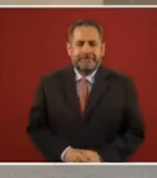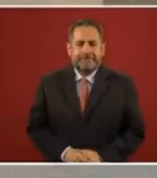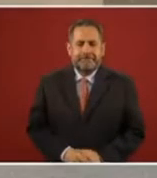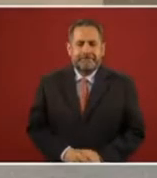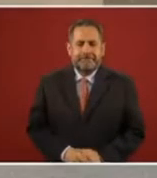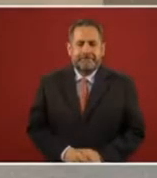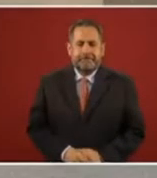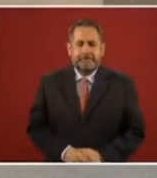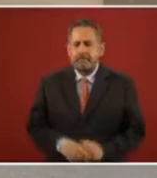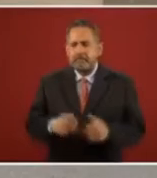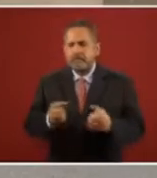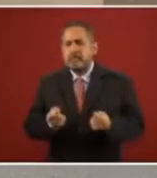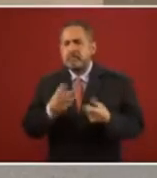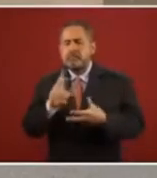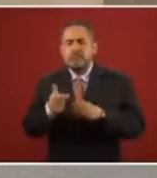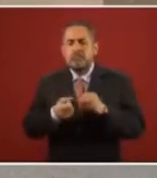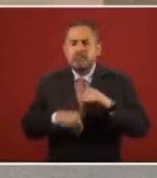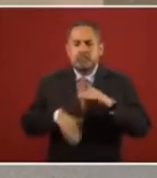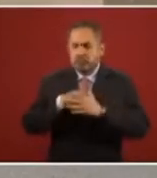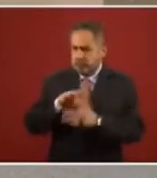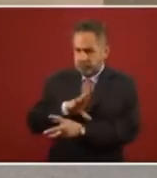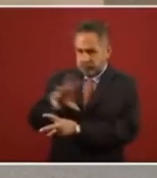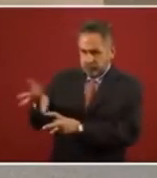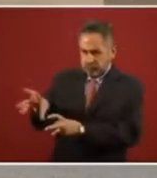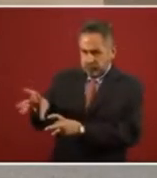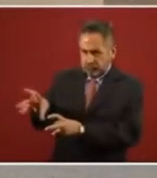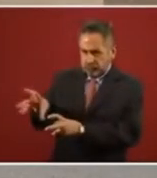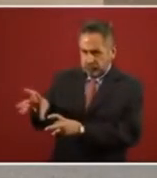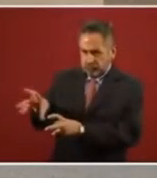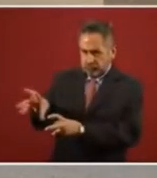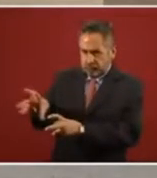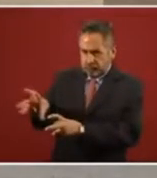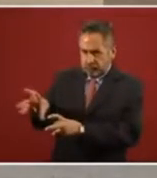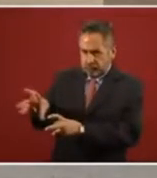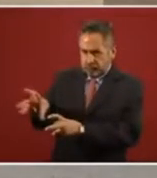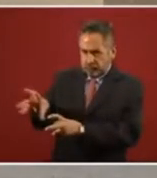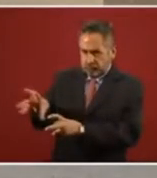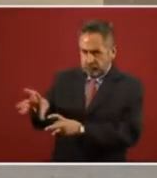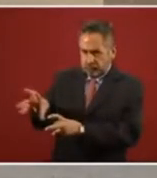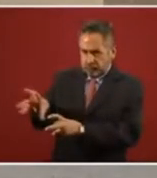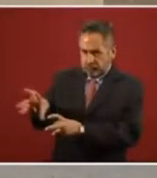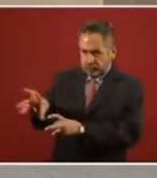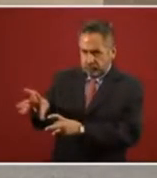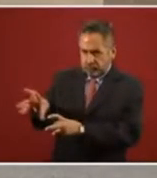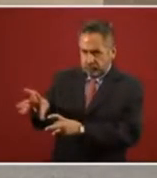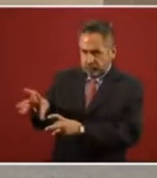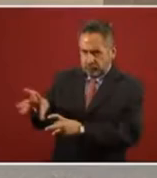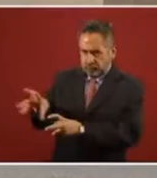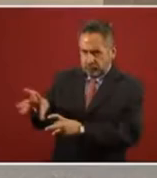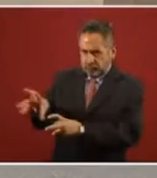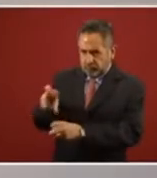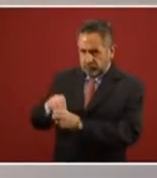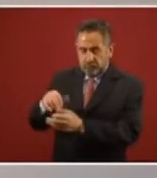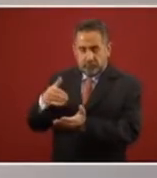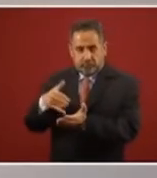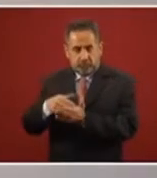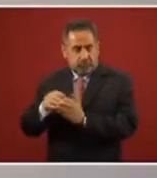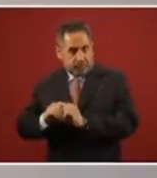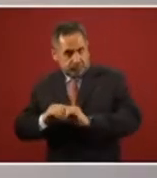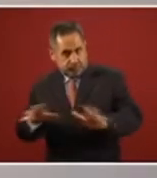los montos todos los autos y si es una obra de albert